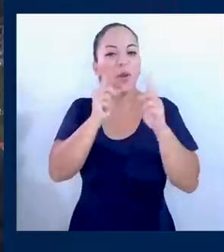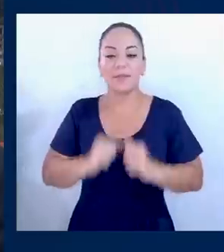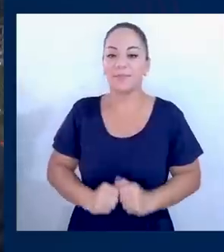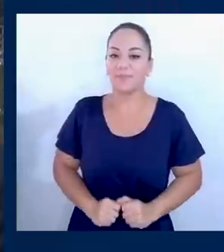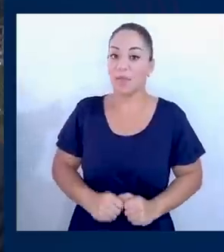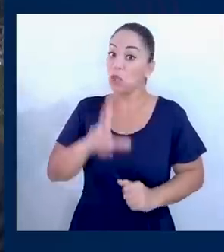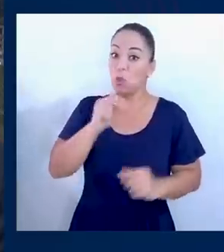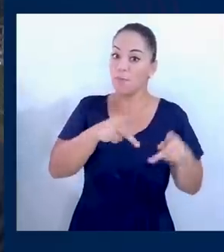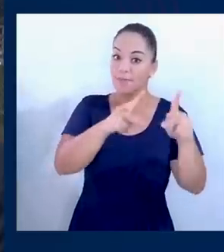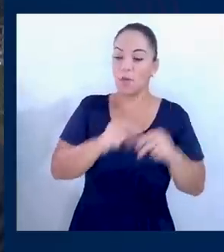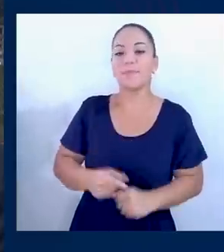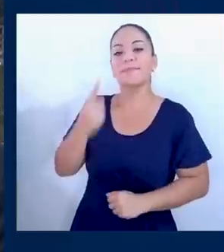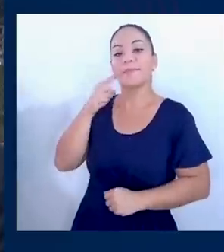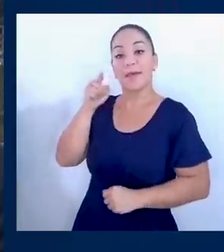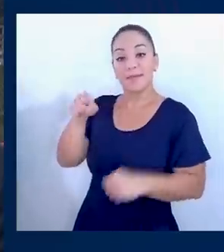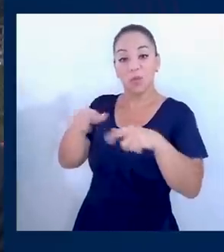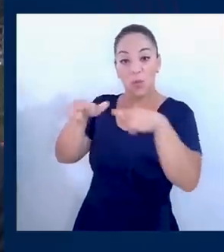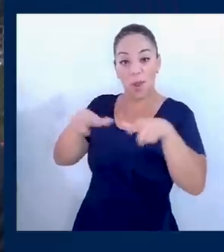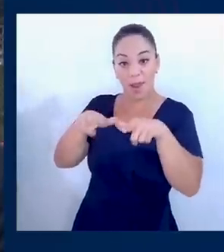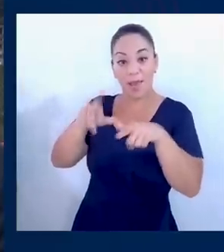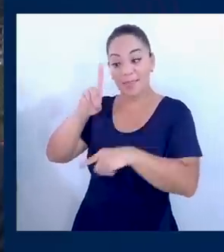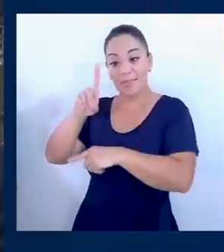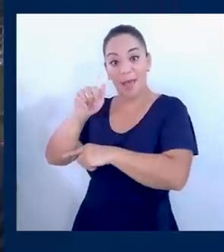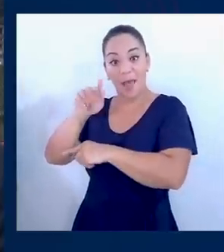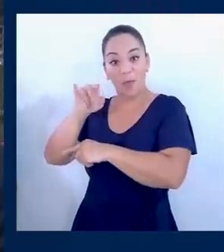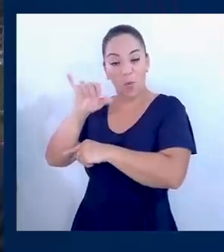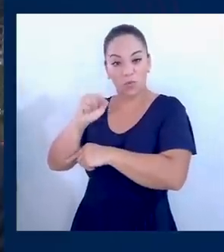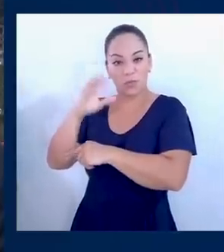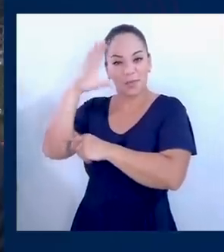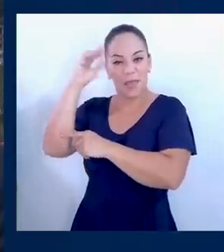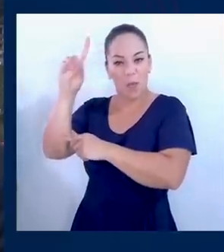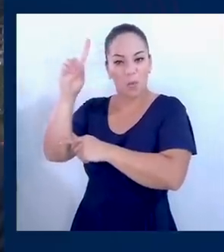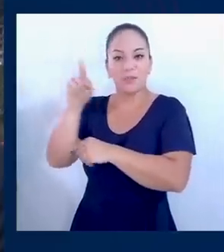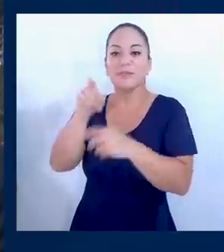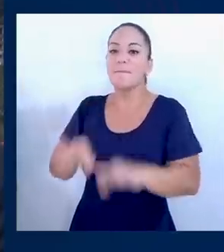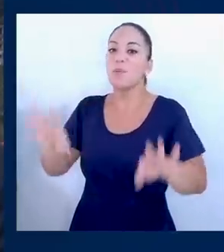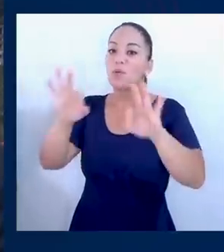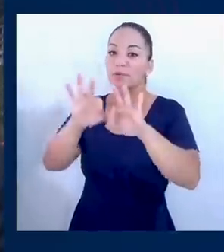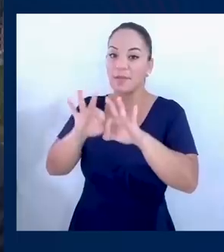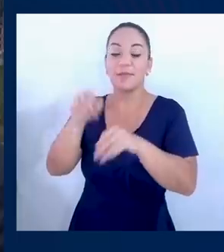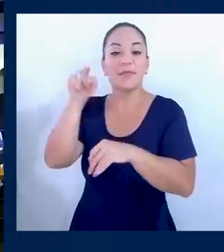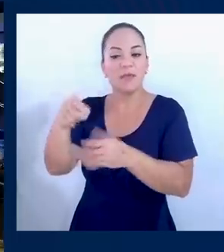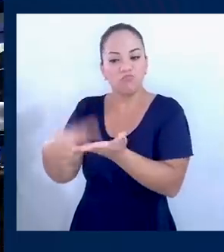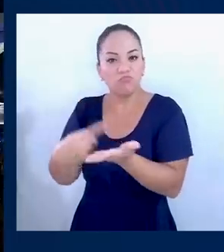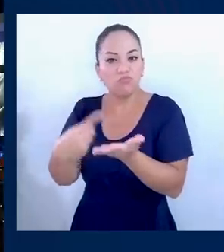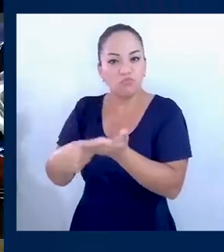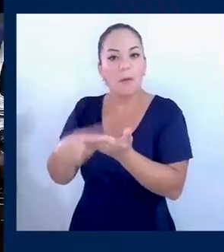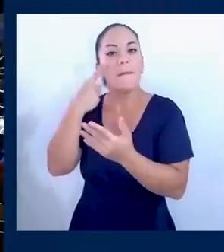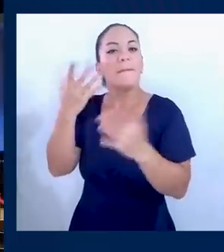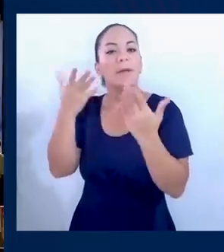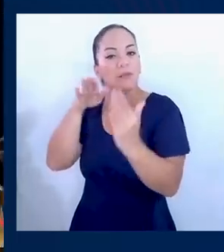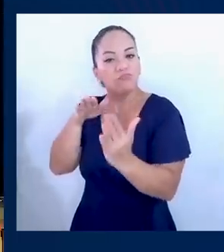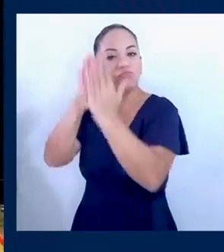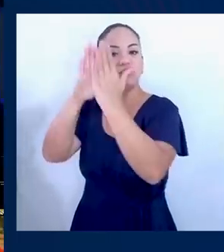Davos es la plataforma clave para enfrentar los desafíos globales. Los